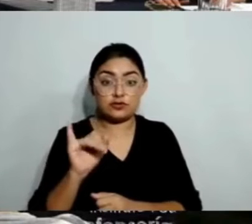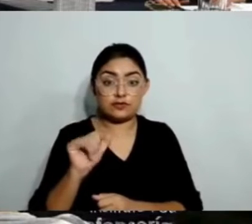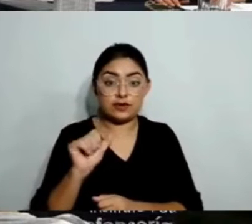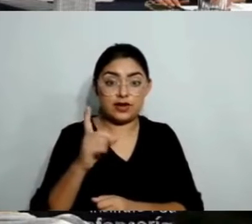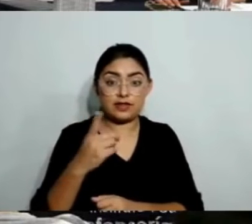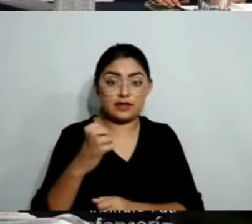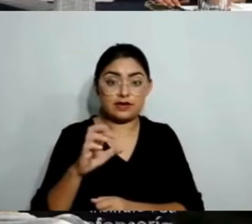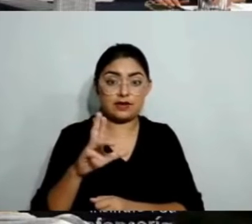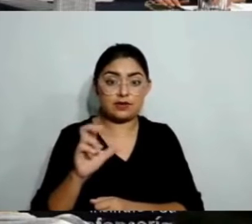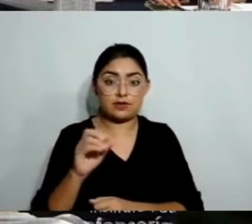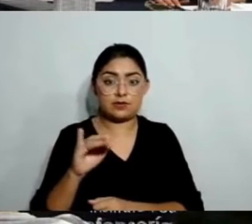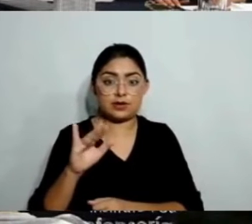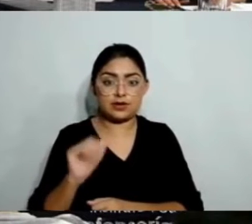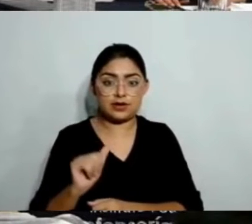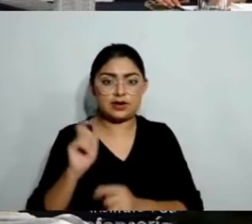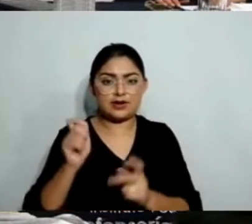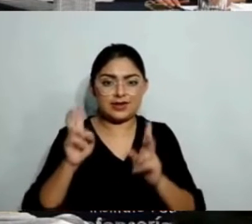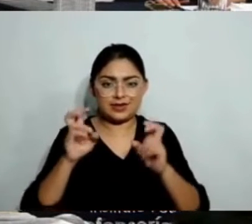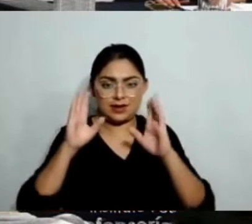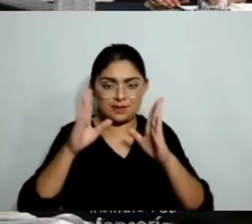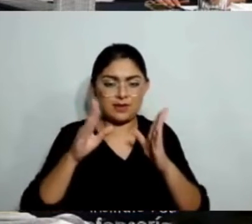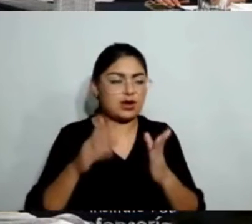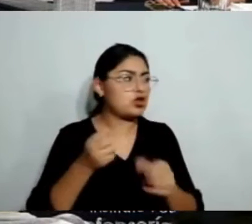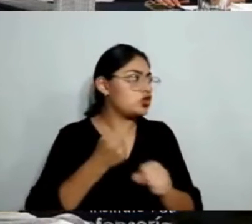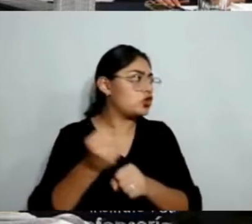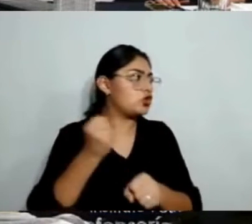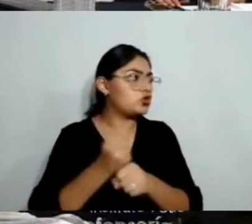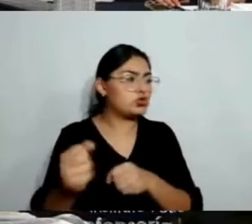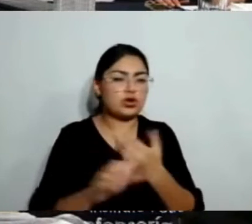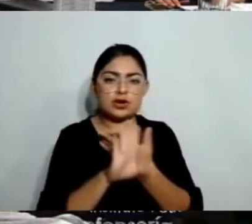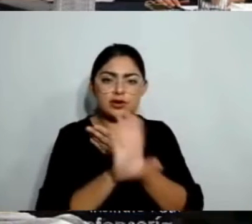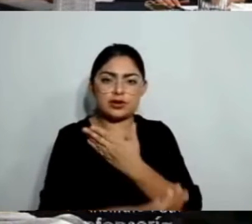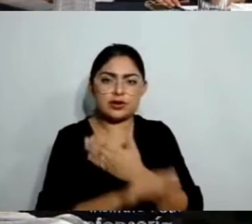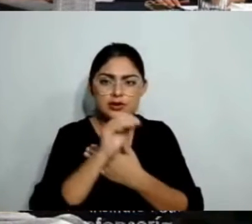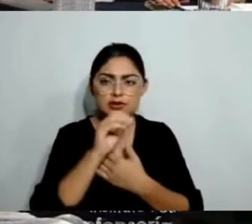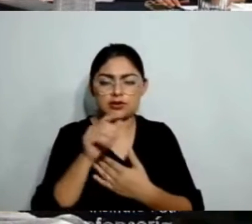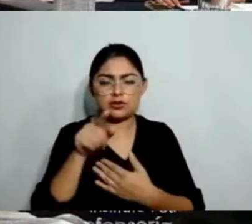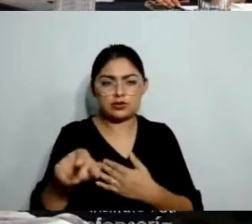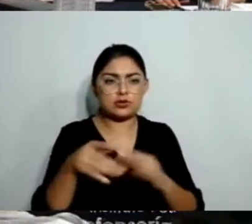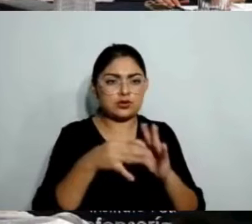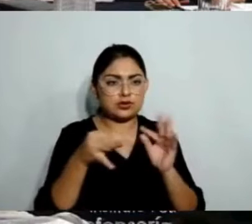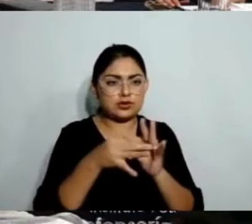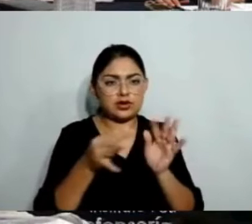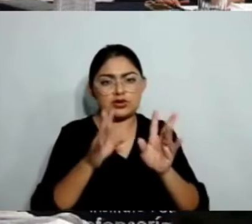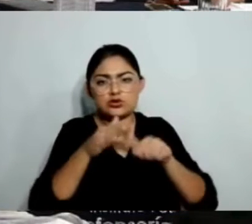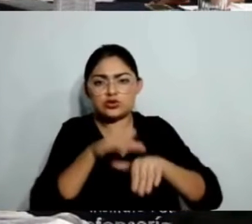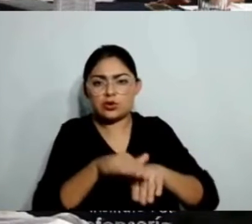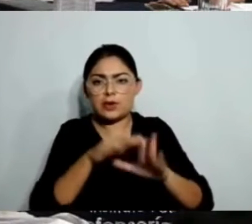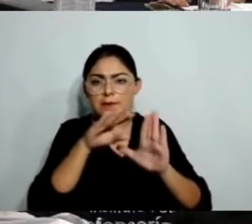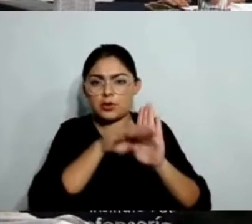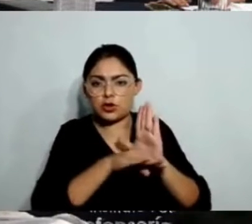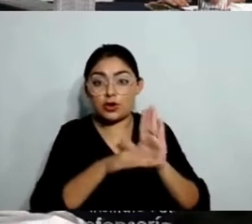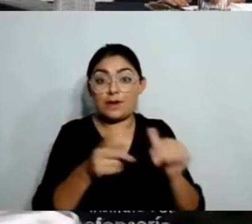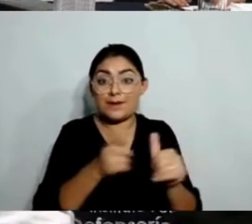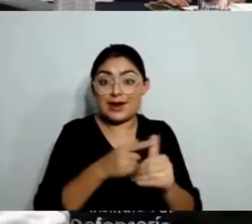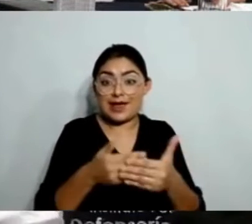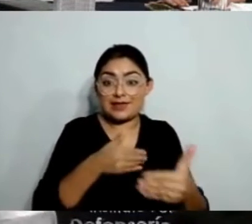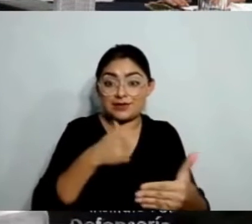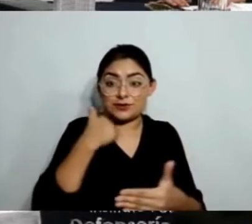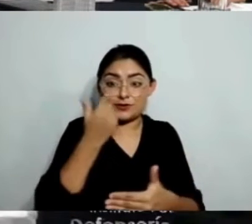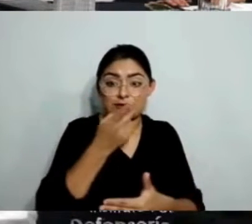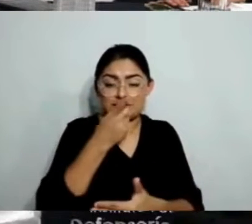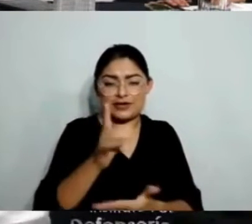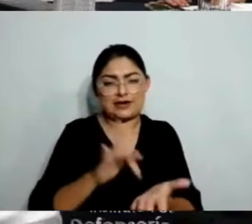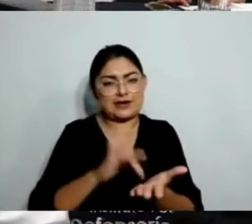tortura quien va a hacer algunos comentarios sobre el protocolo pues Quiero agradecer la presencia de Alejandra ravaza